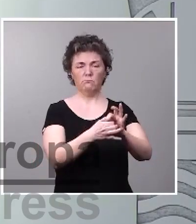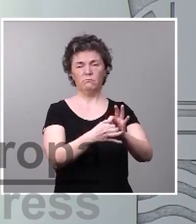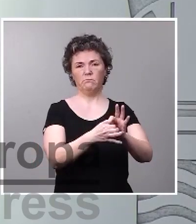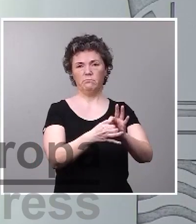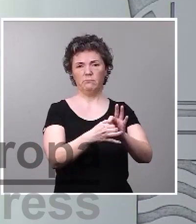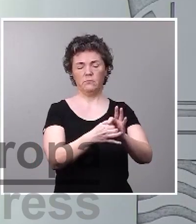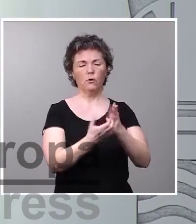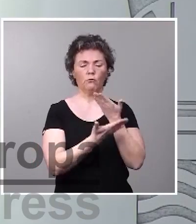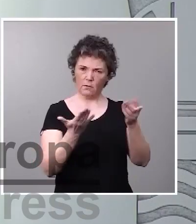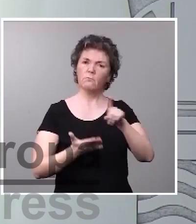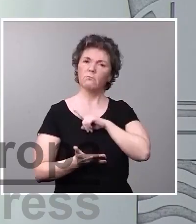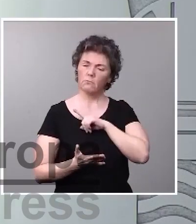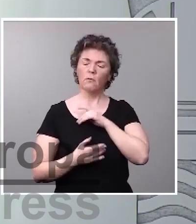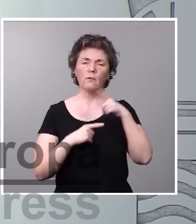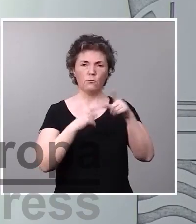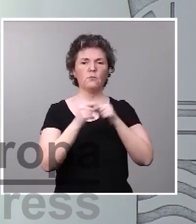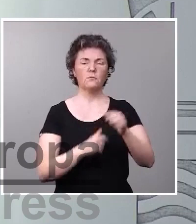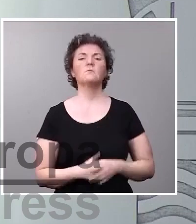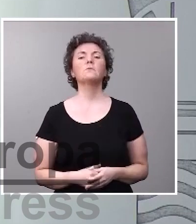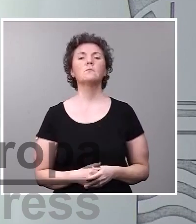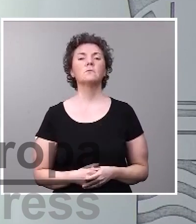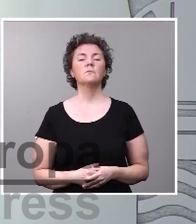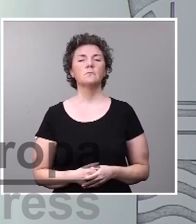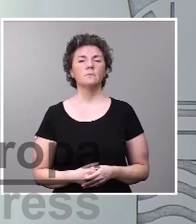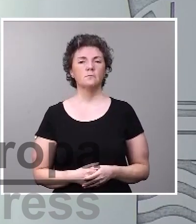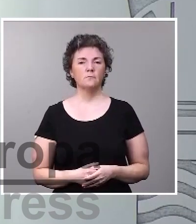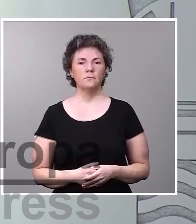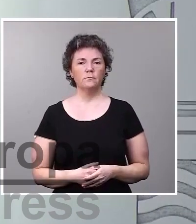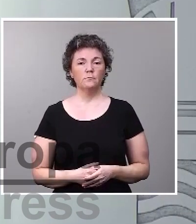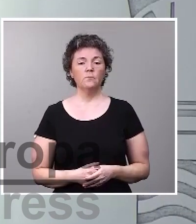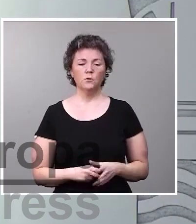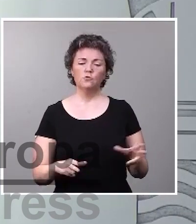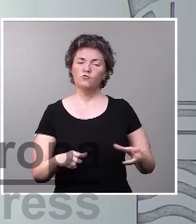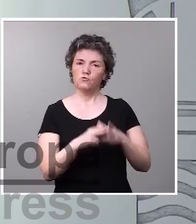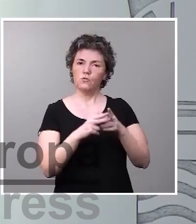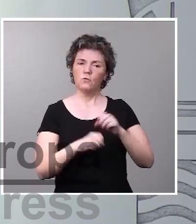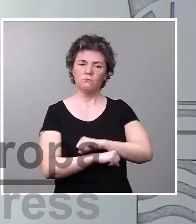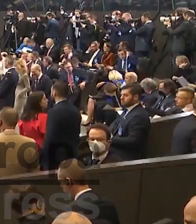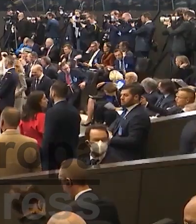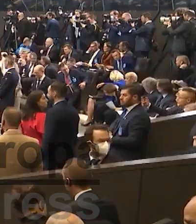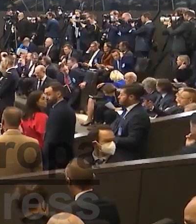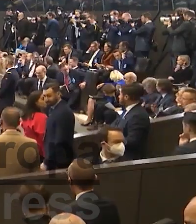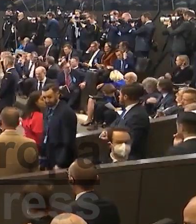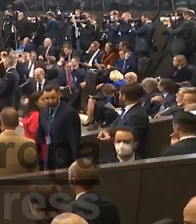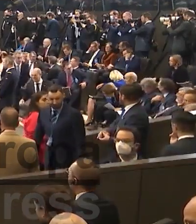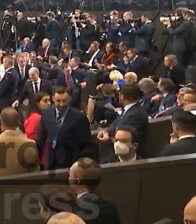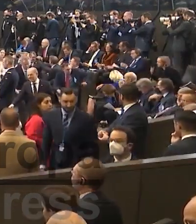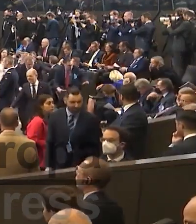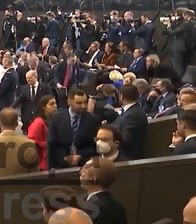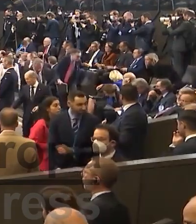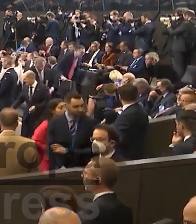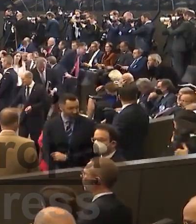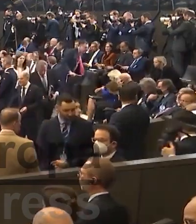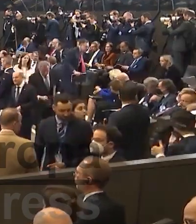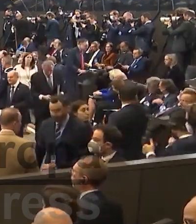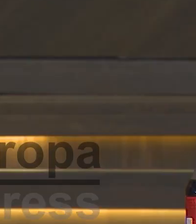El ministro de Exteriores, Unión Europea y Cooperación, José Manuel Álvarez, ha avanzado que la cumbre de la OTAN, que se celebrará en Madrid los